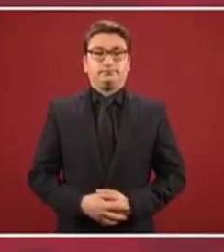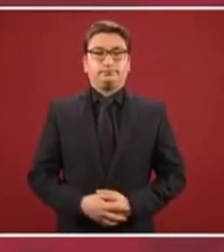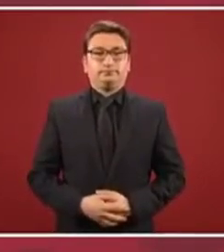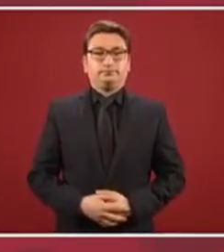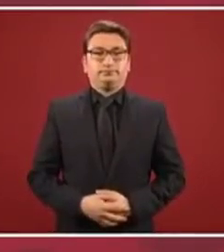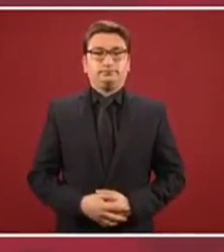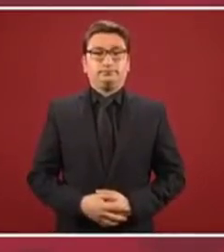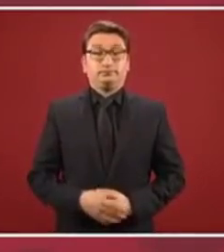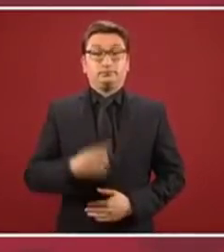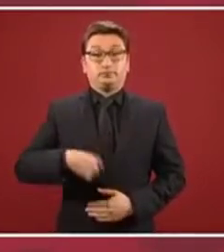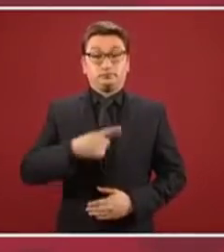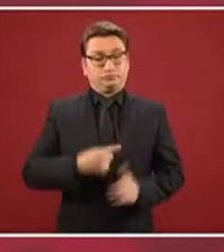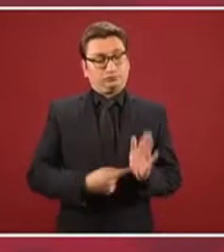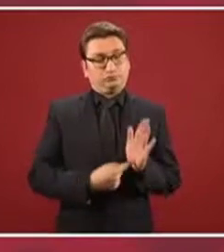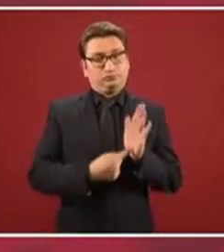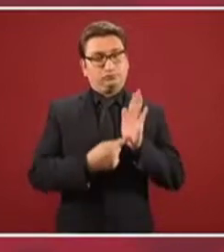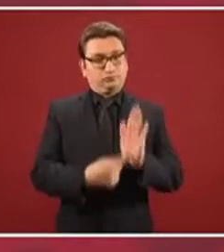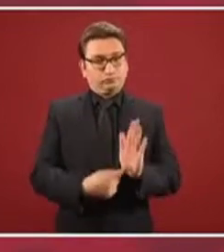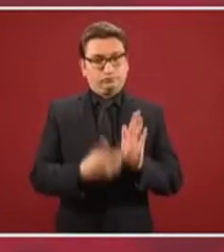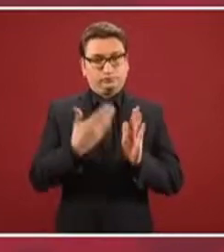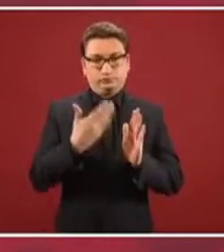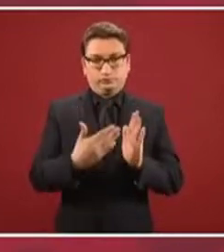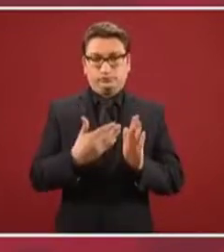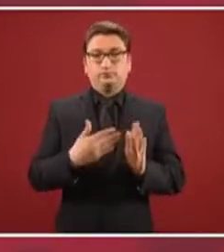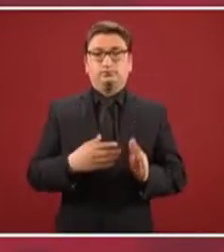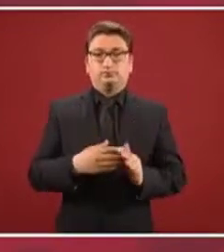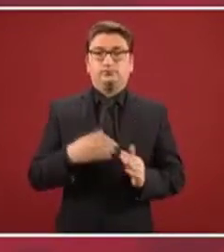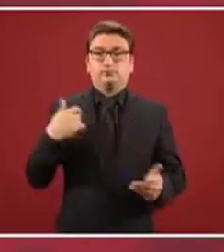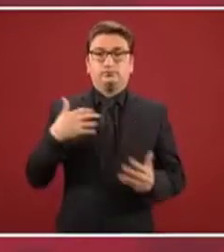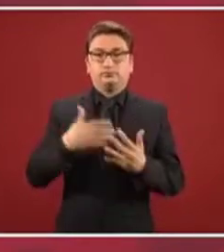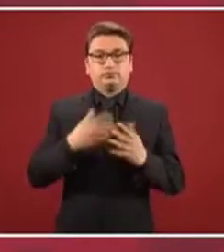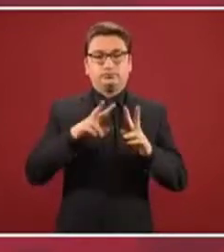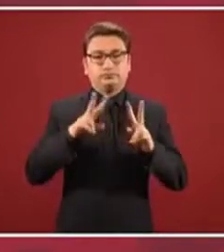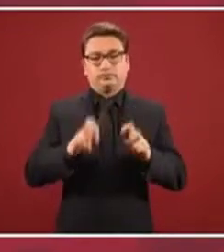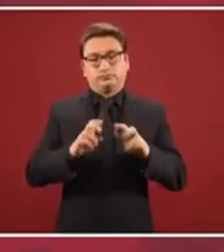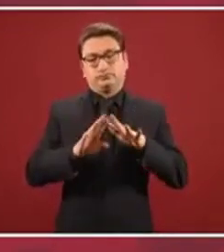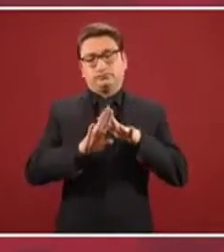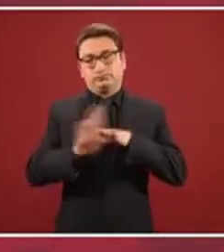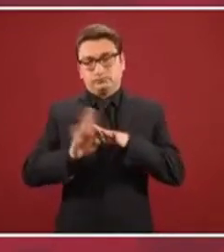resultados sobre la política migratoria,